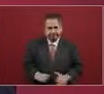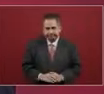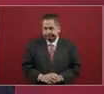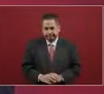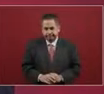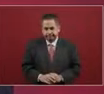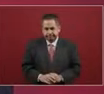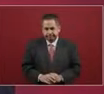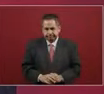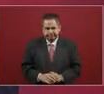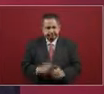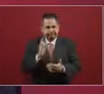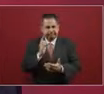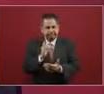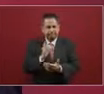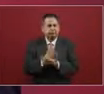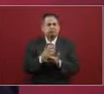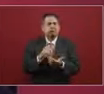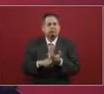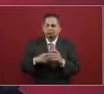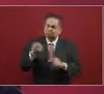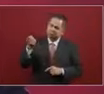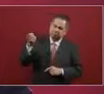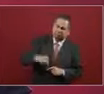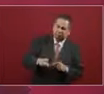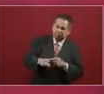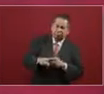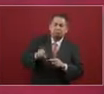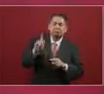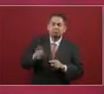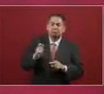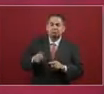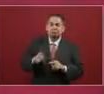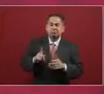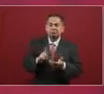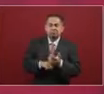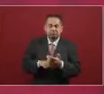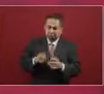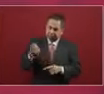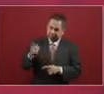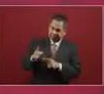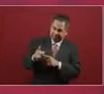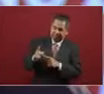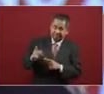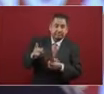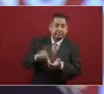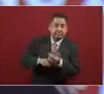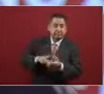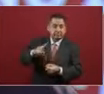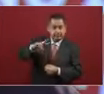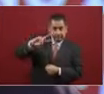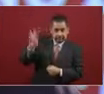La única dictadura que existe es la dictadura de la verdad.